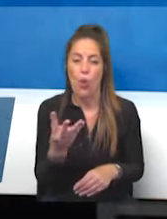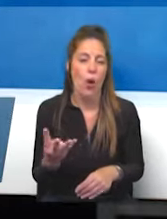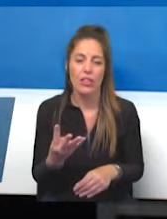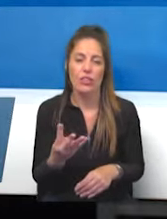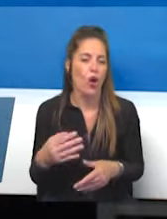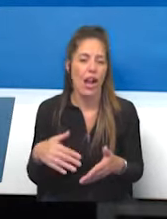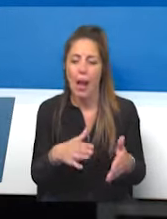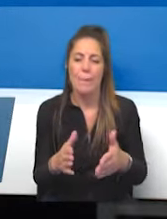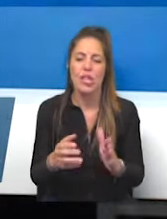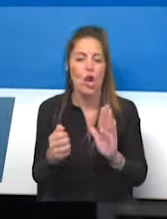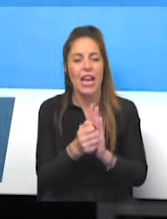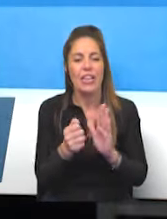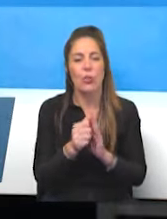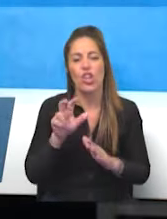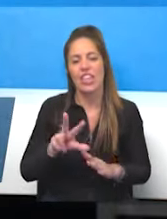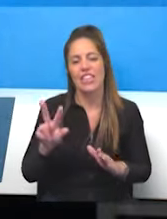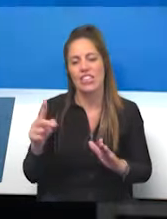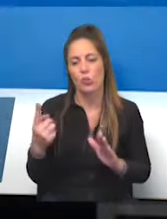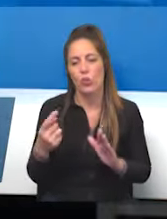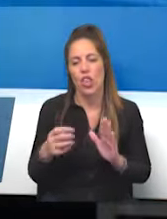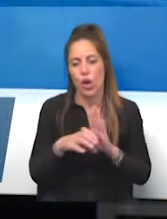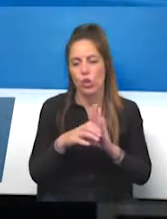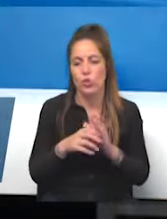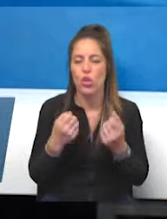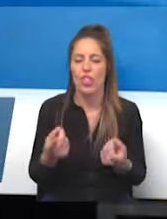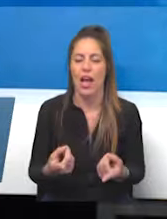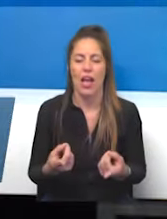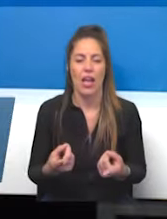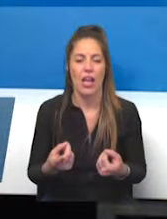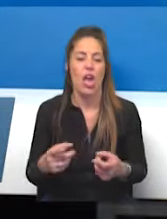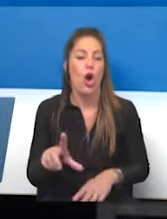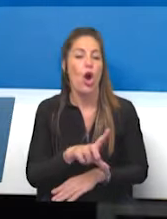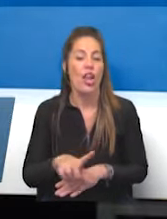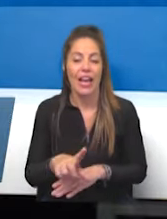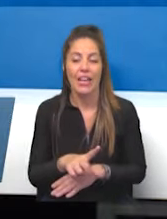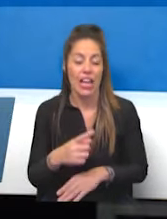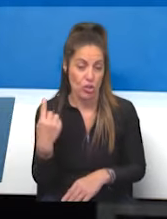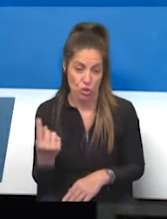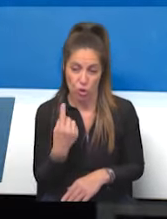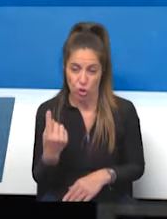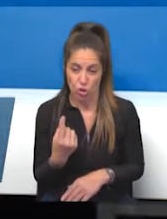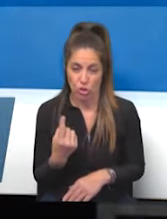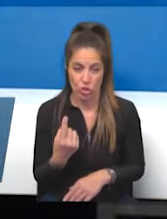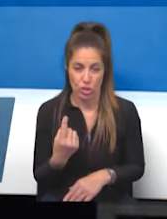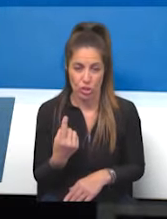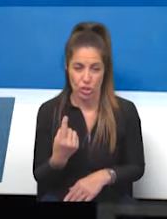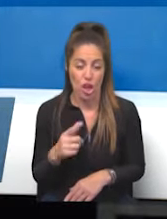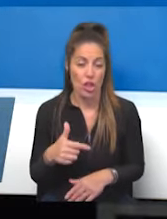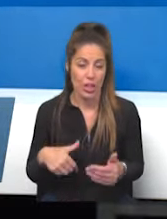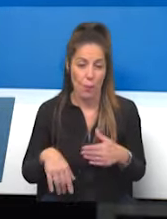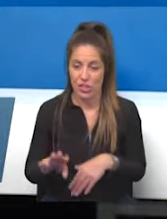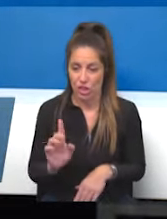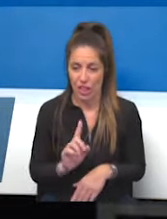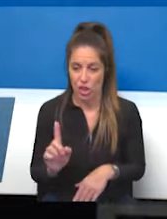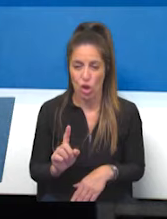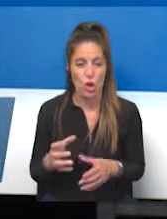Cuatro Caminos que el artículo 331 de la Constitución establece con Jorge Larrañaga en solitario porque no teníamos mayoría